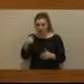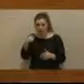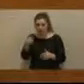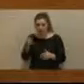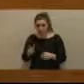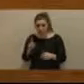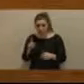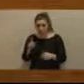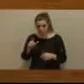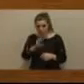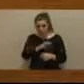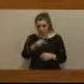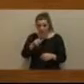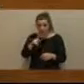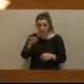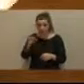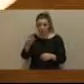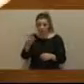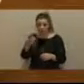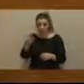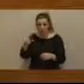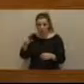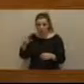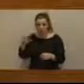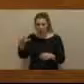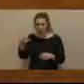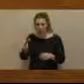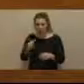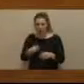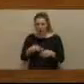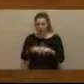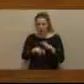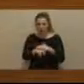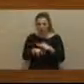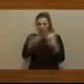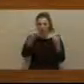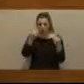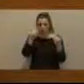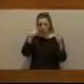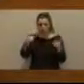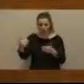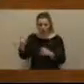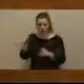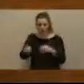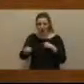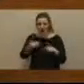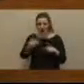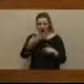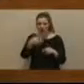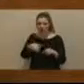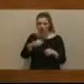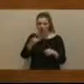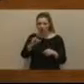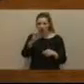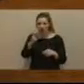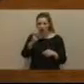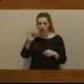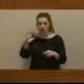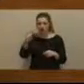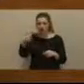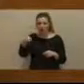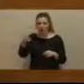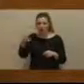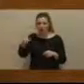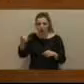Luis Iturrioz Viñuela, viceconsejero de Modernización y Recursos Humanos. El gerente era don José Antonio Ornel Bañuelos, conocido